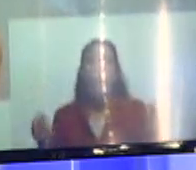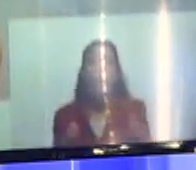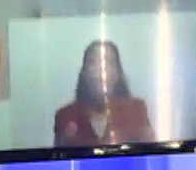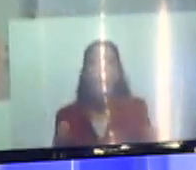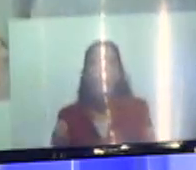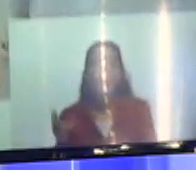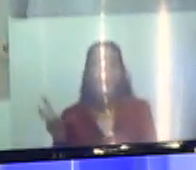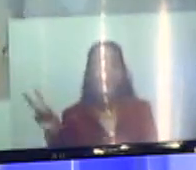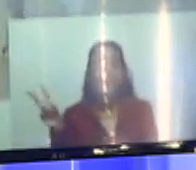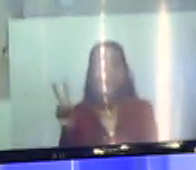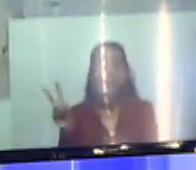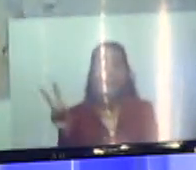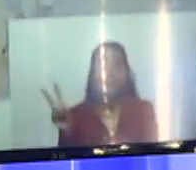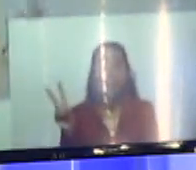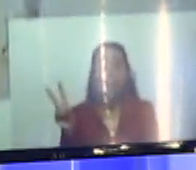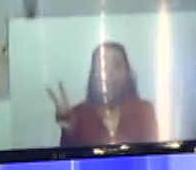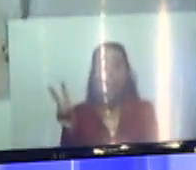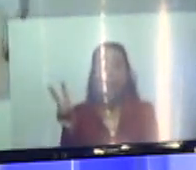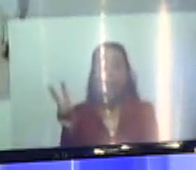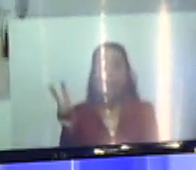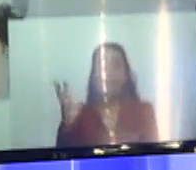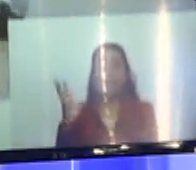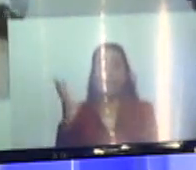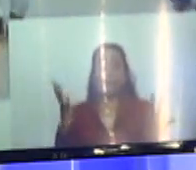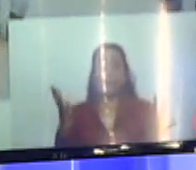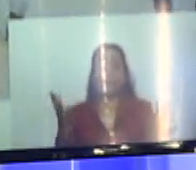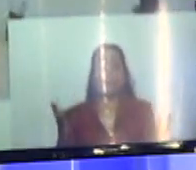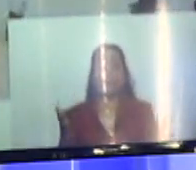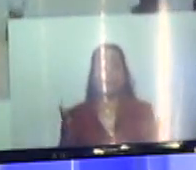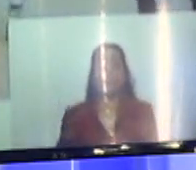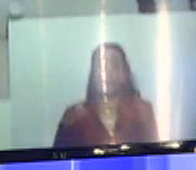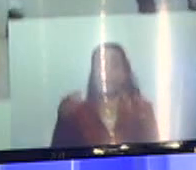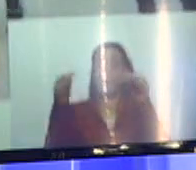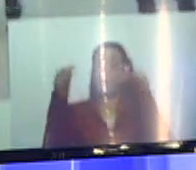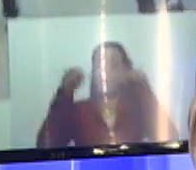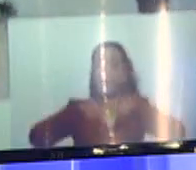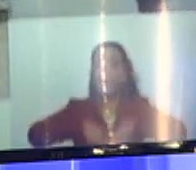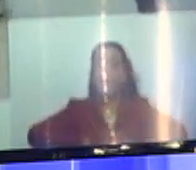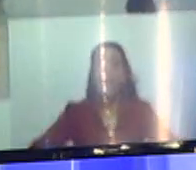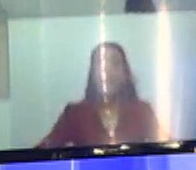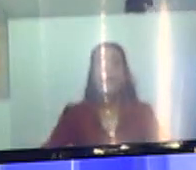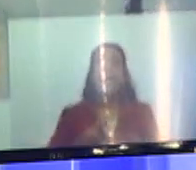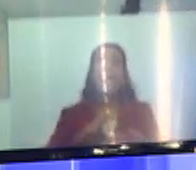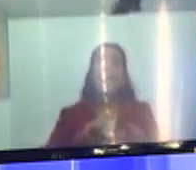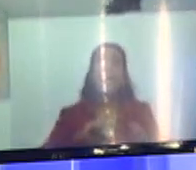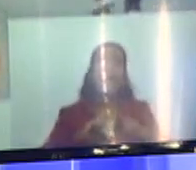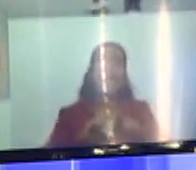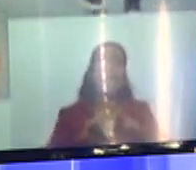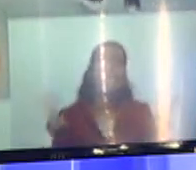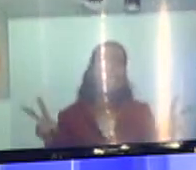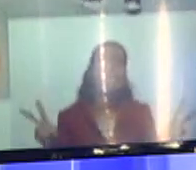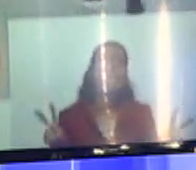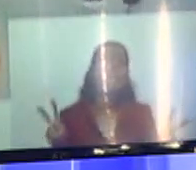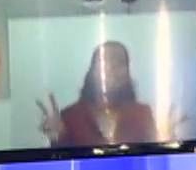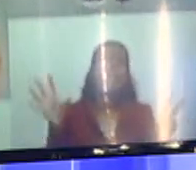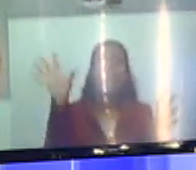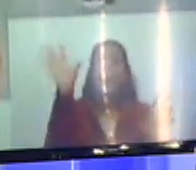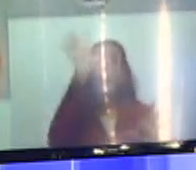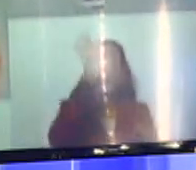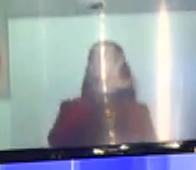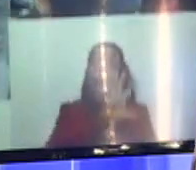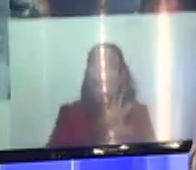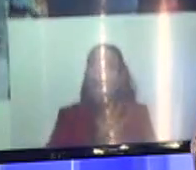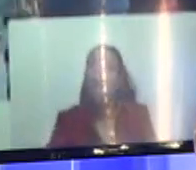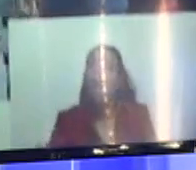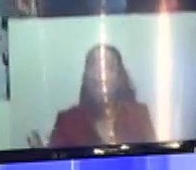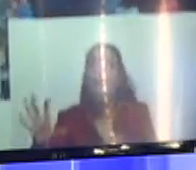decir. Usted lo tiene grabado aquí porque usted cuando estaba en el liceo, en bachillerato, y no se sabía la exposición, usted se la aprendía al